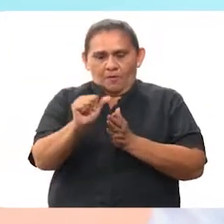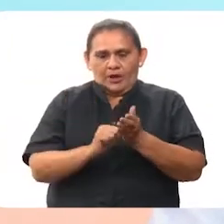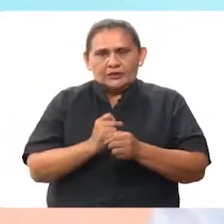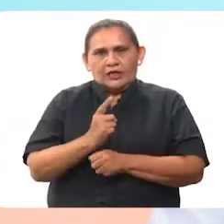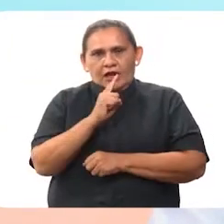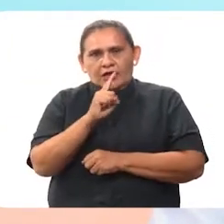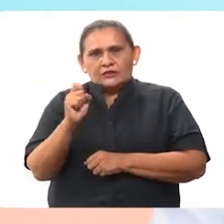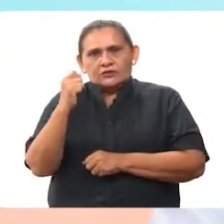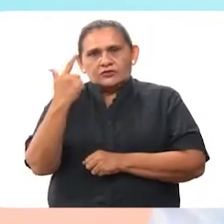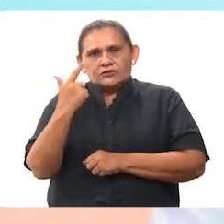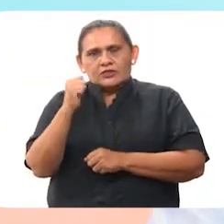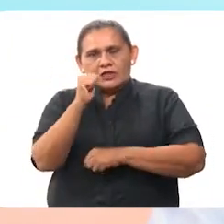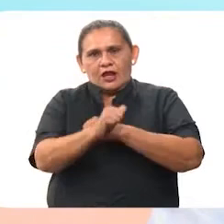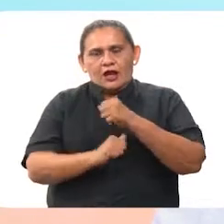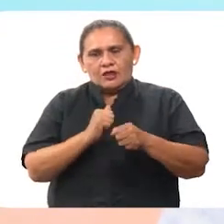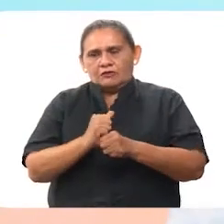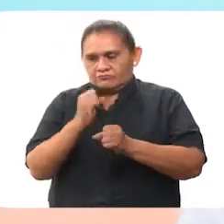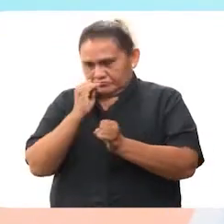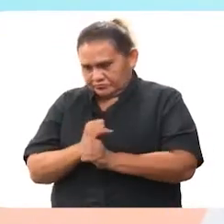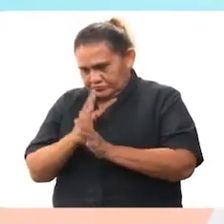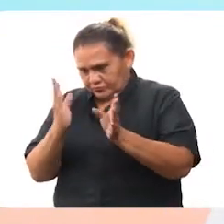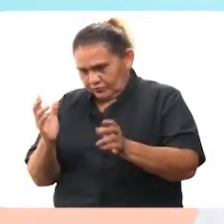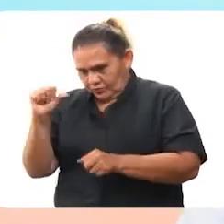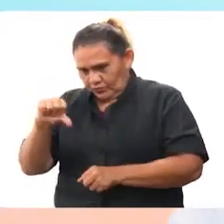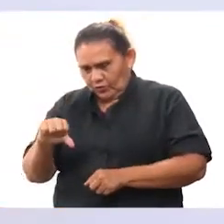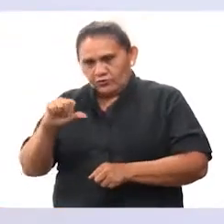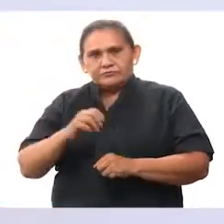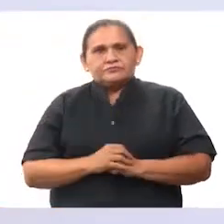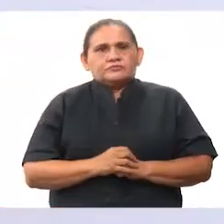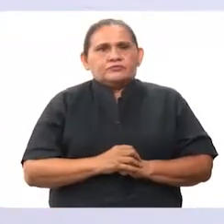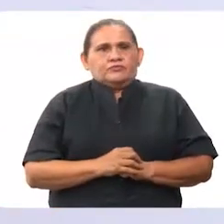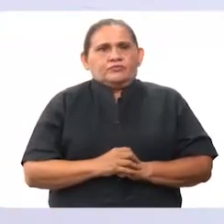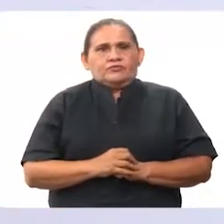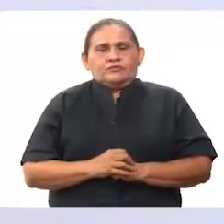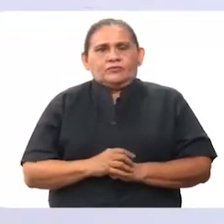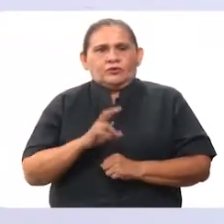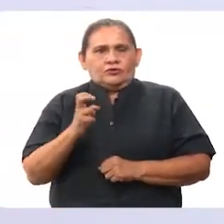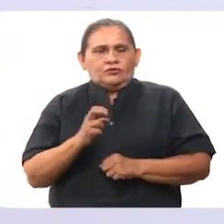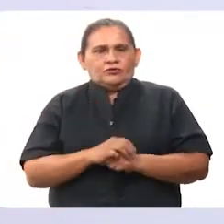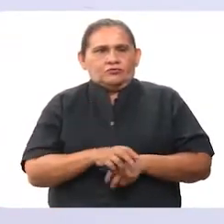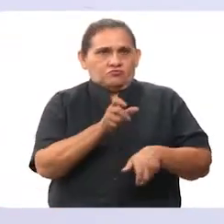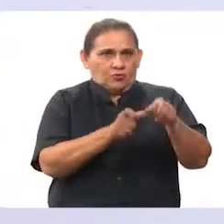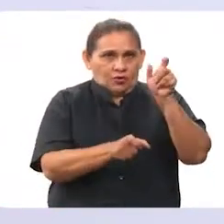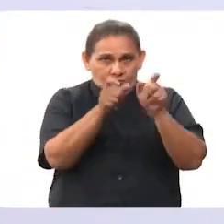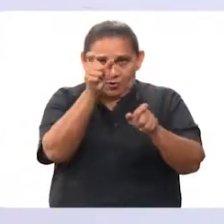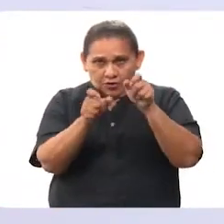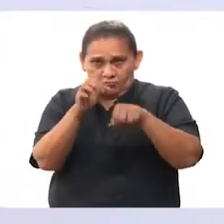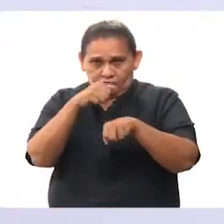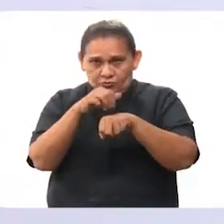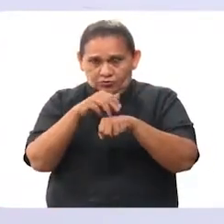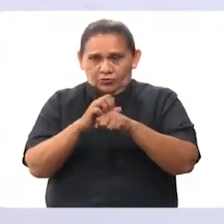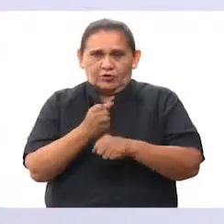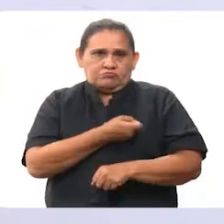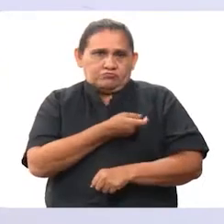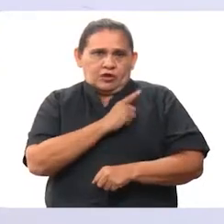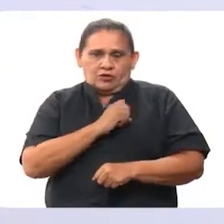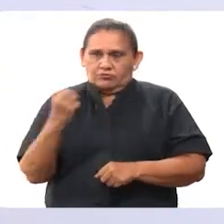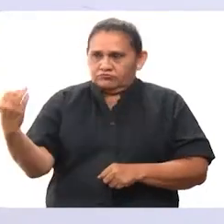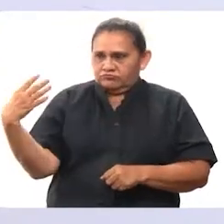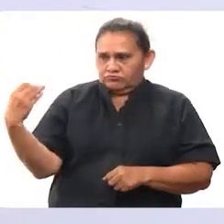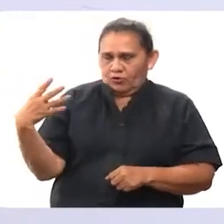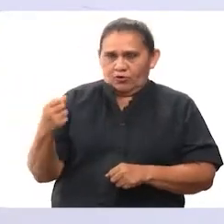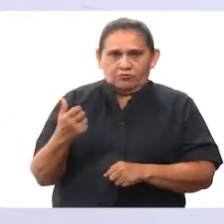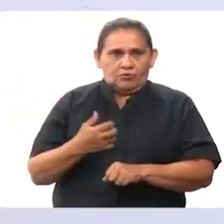a 107 años. Ese es el informe del día de hoy, doctor. Gracias, doctora. Estos son los indicadores del Semáforo Estatal de Salud